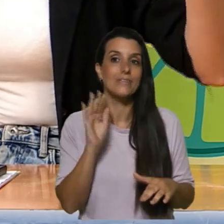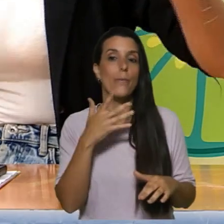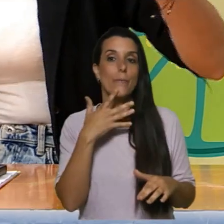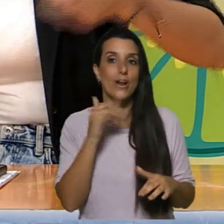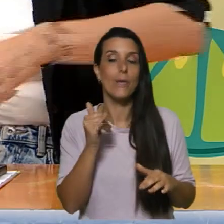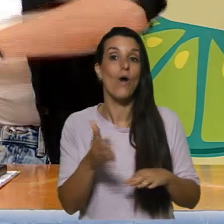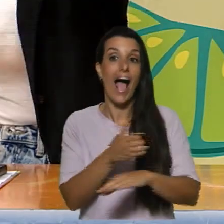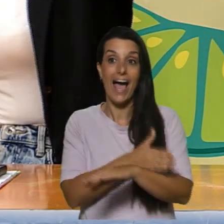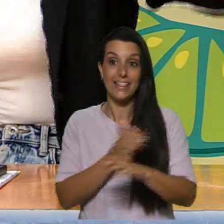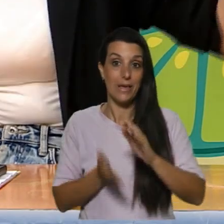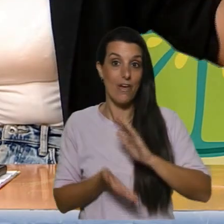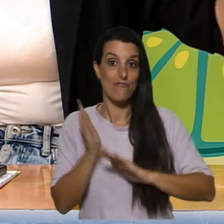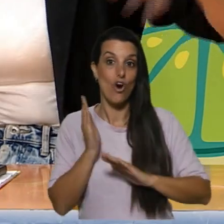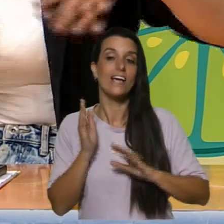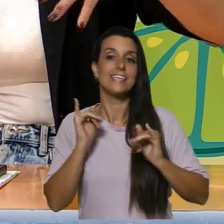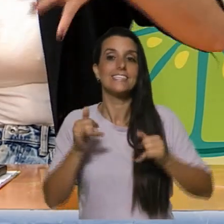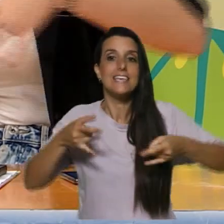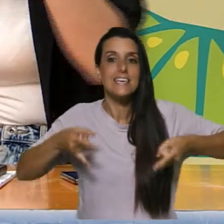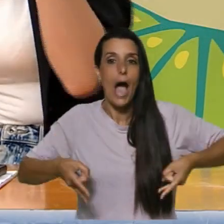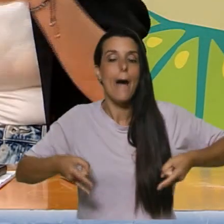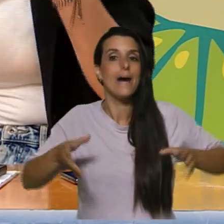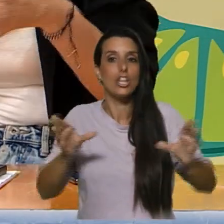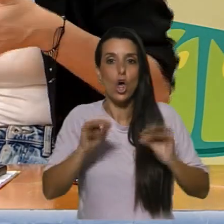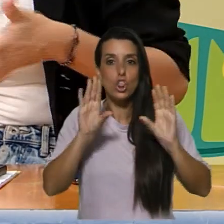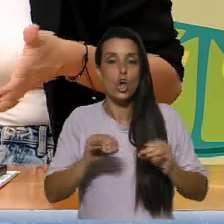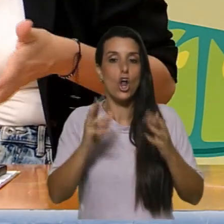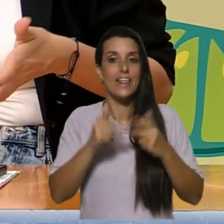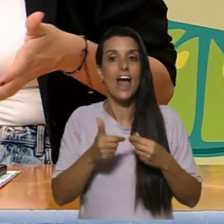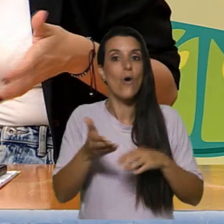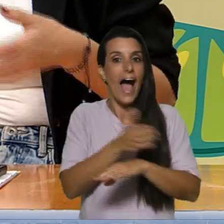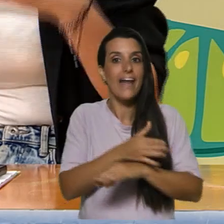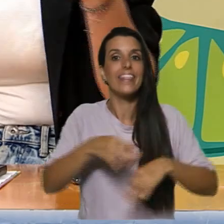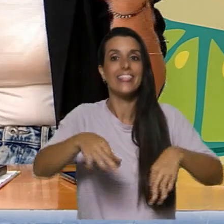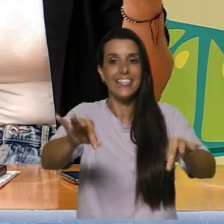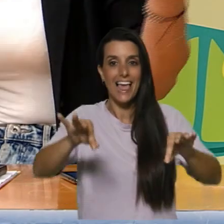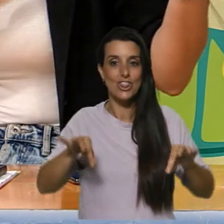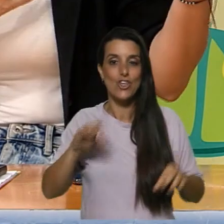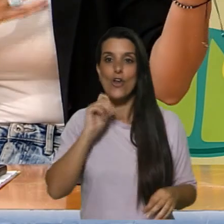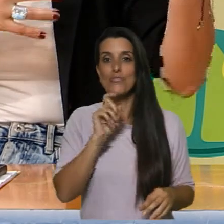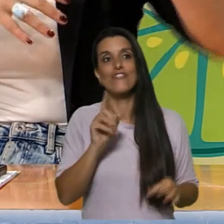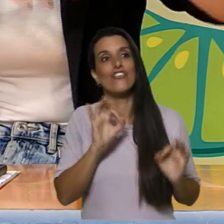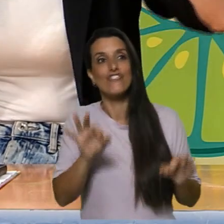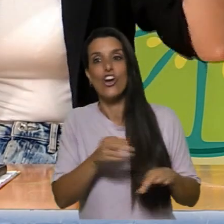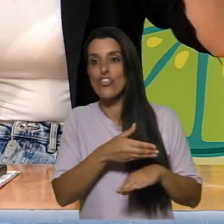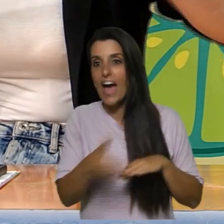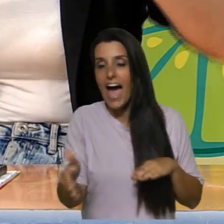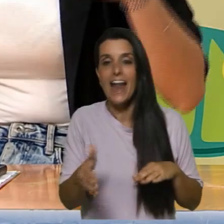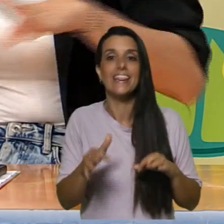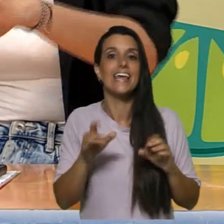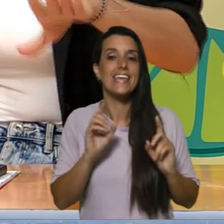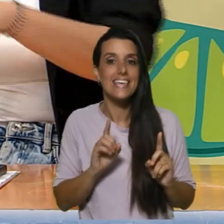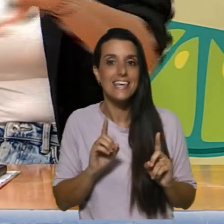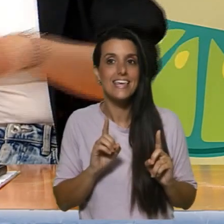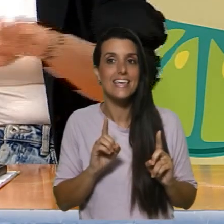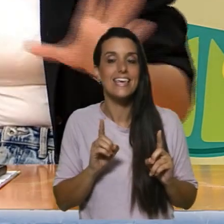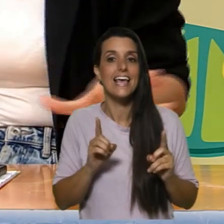de cuando antes de irme, si bien dejo la cama para que se ventile, antes de irme la atiendo. no me gusta, pues yo llego tarde y no me gusta que en